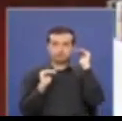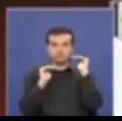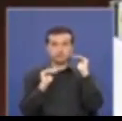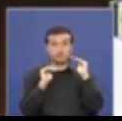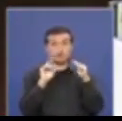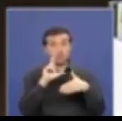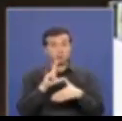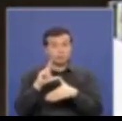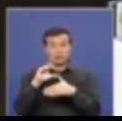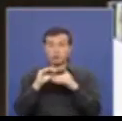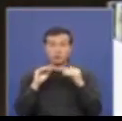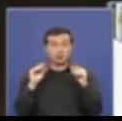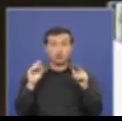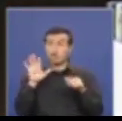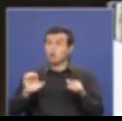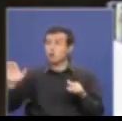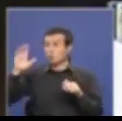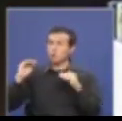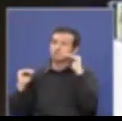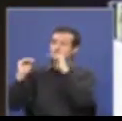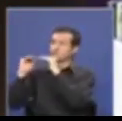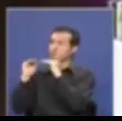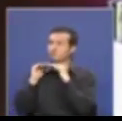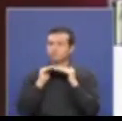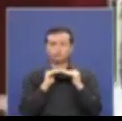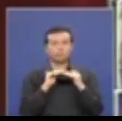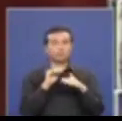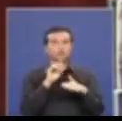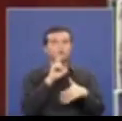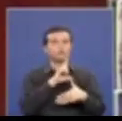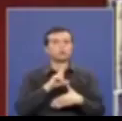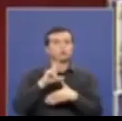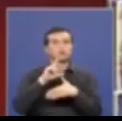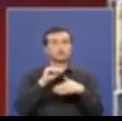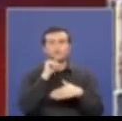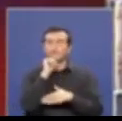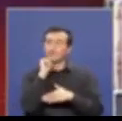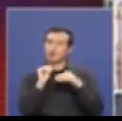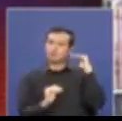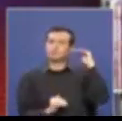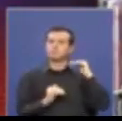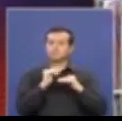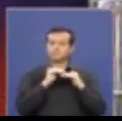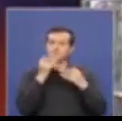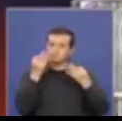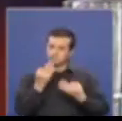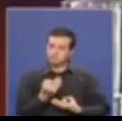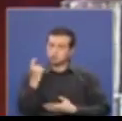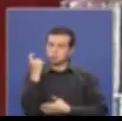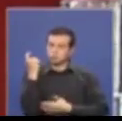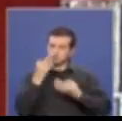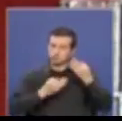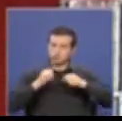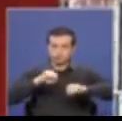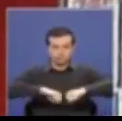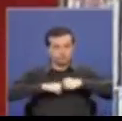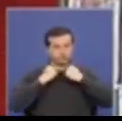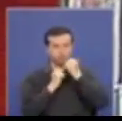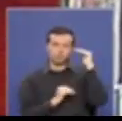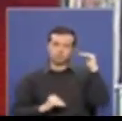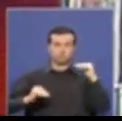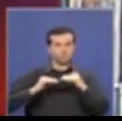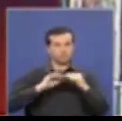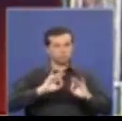con estos logros que todavía son pequeños. Nos falta muchísimo para lograr una verdadera justicia social, una verdadera